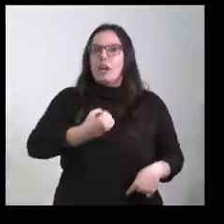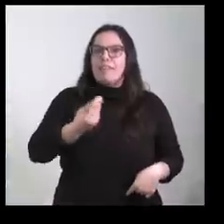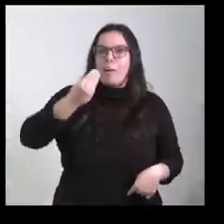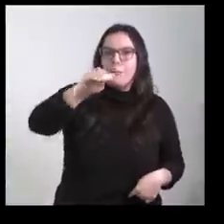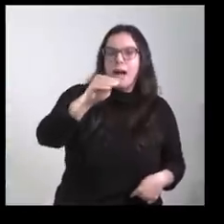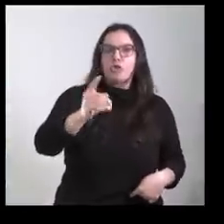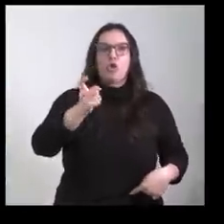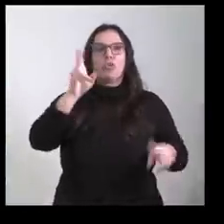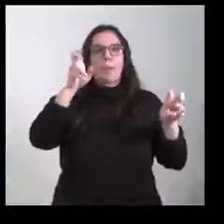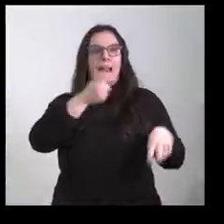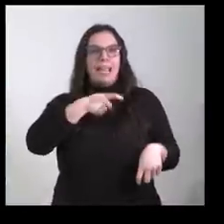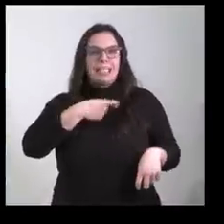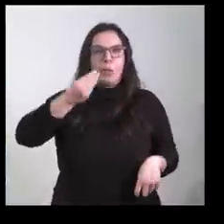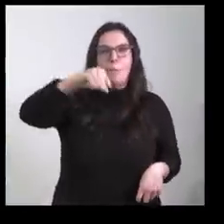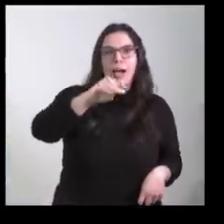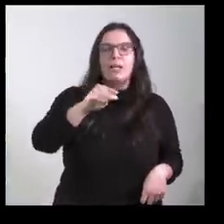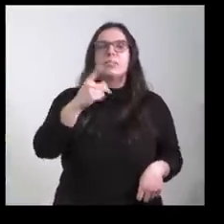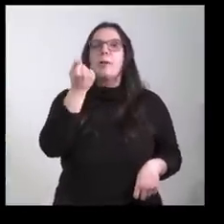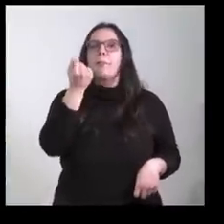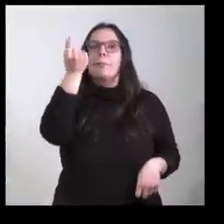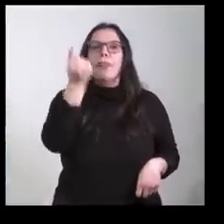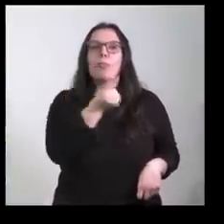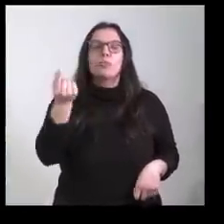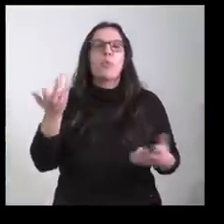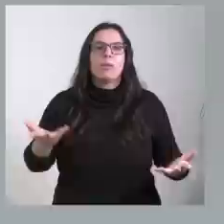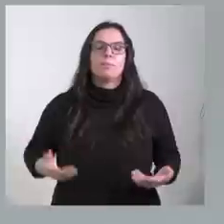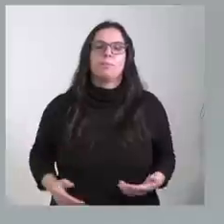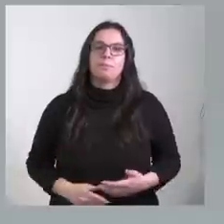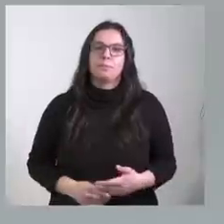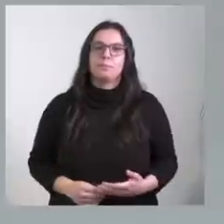del latidos y es que si se sabe cuánto puede costar